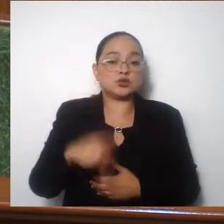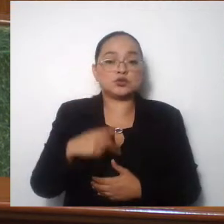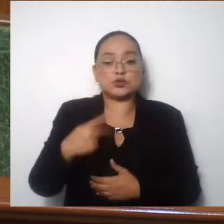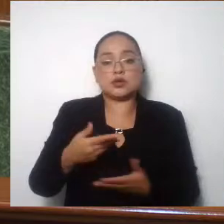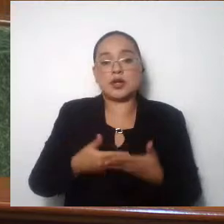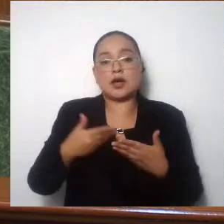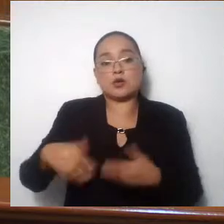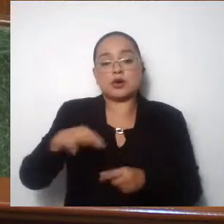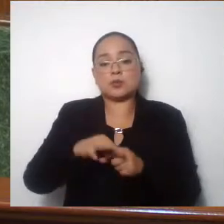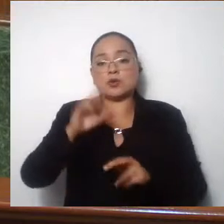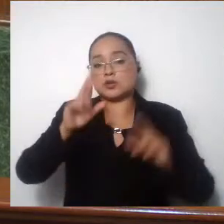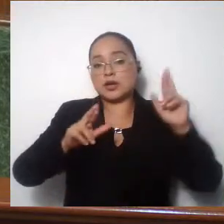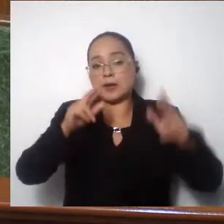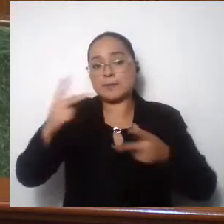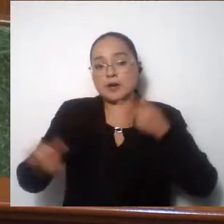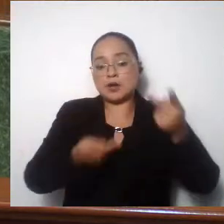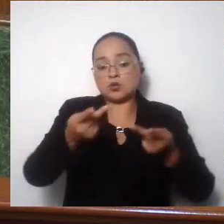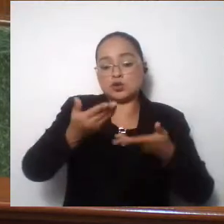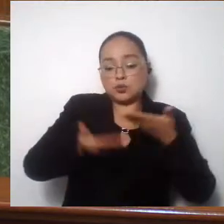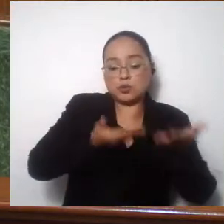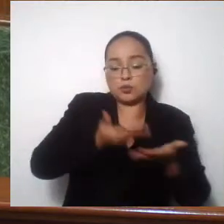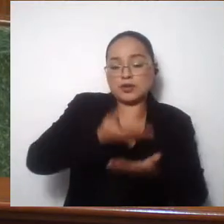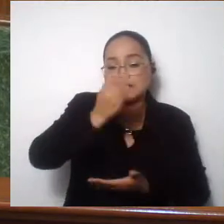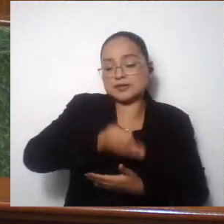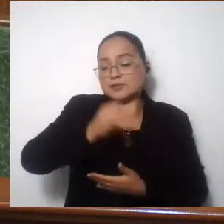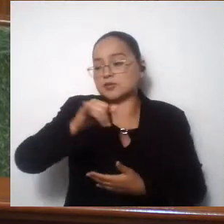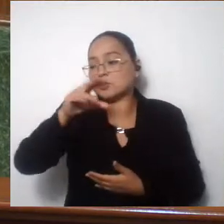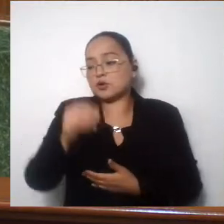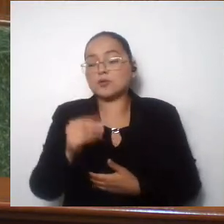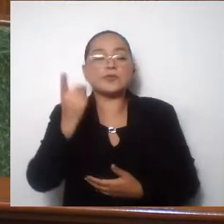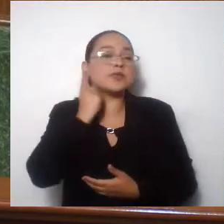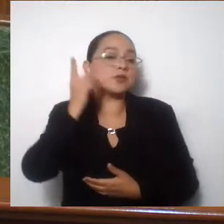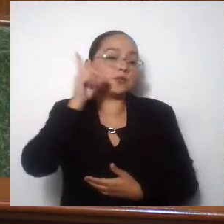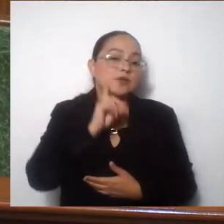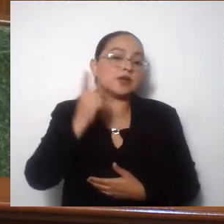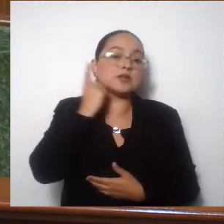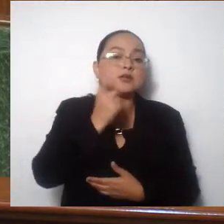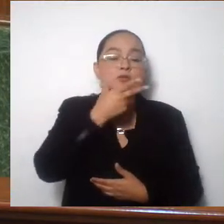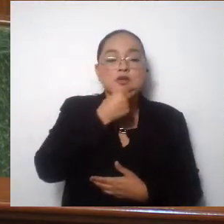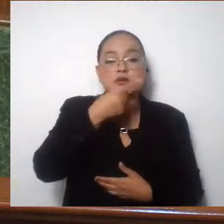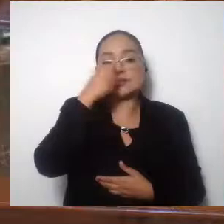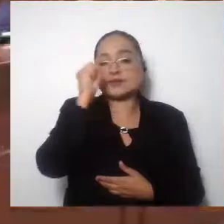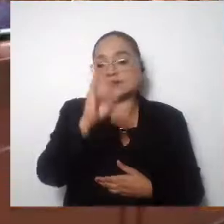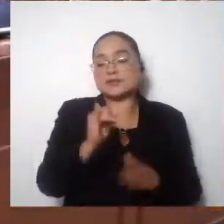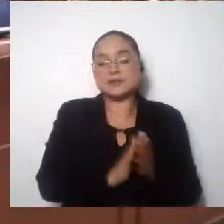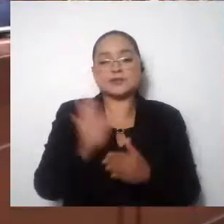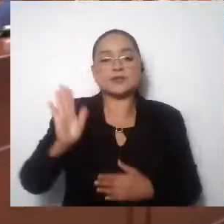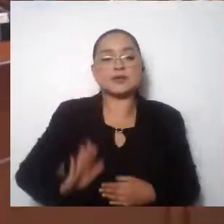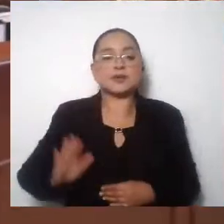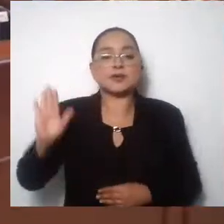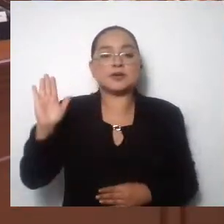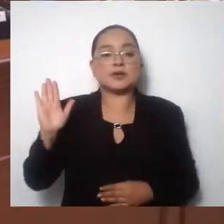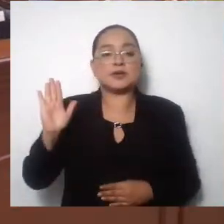en consideración. Las diputadas y los diputados que estén por la afirmativa, sírvanse en manifestarlo.